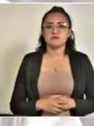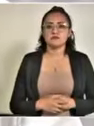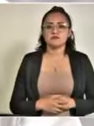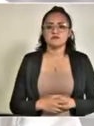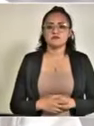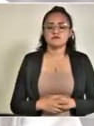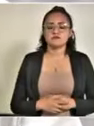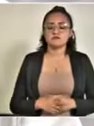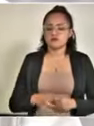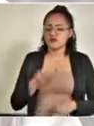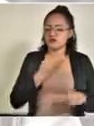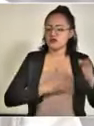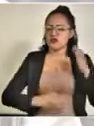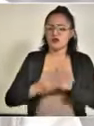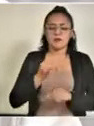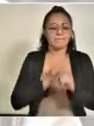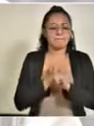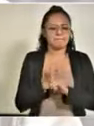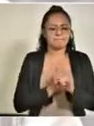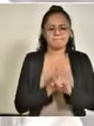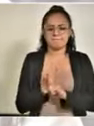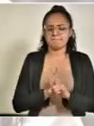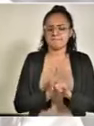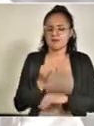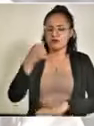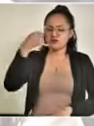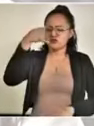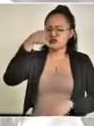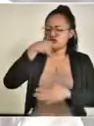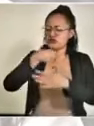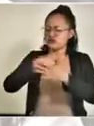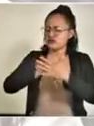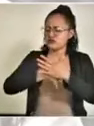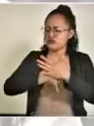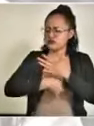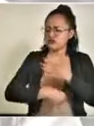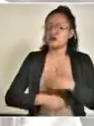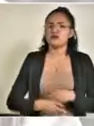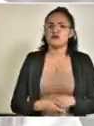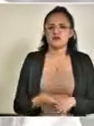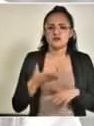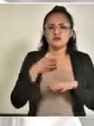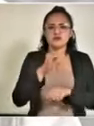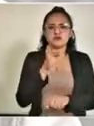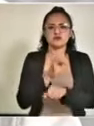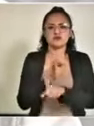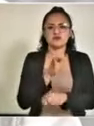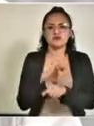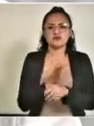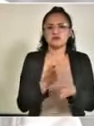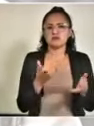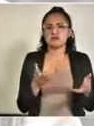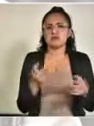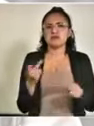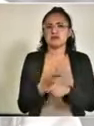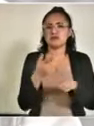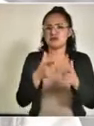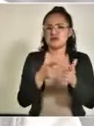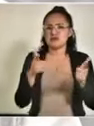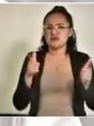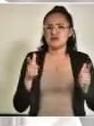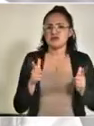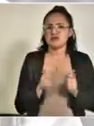Ya hay toda una investigación sobre esta este grupo